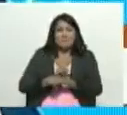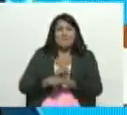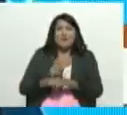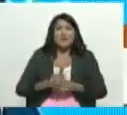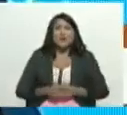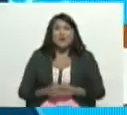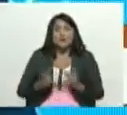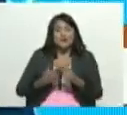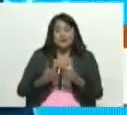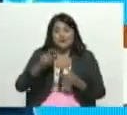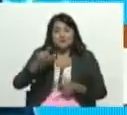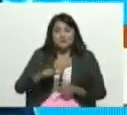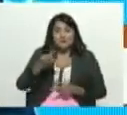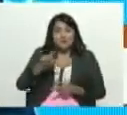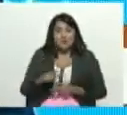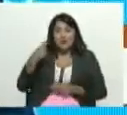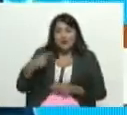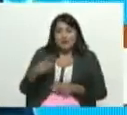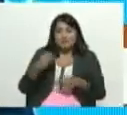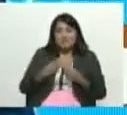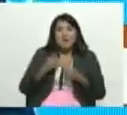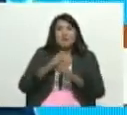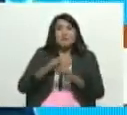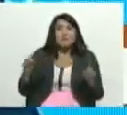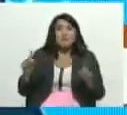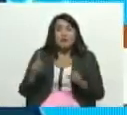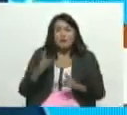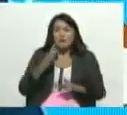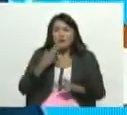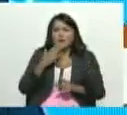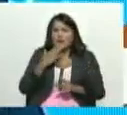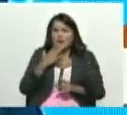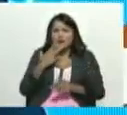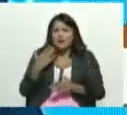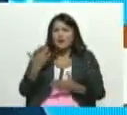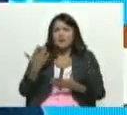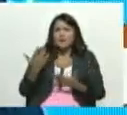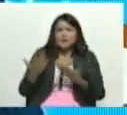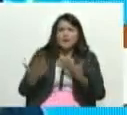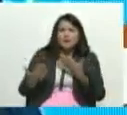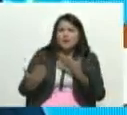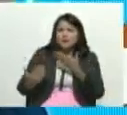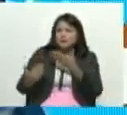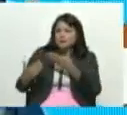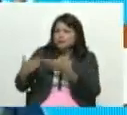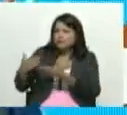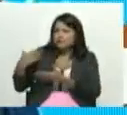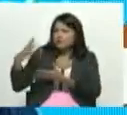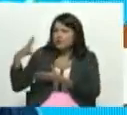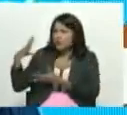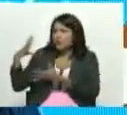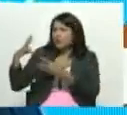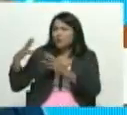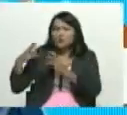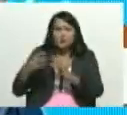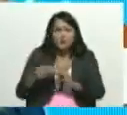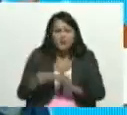en la cual no hay la posibilidad de cargar con la gravedad de los hechos históricos y de entender el mundo